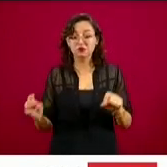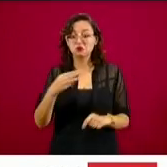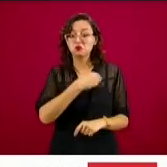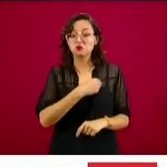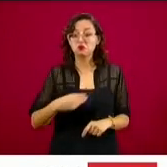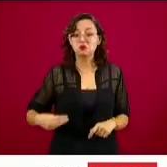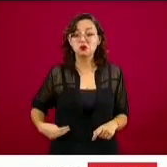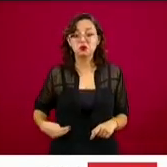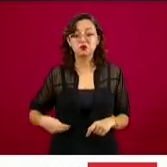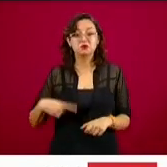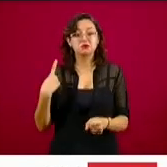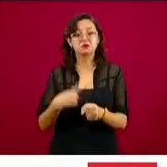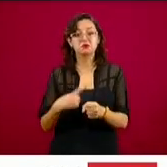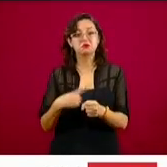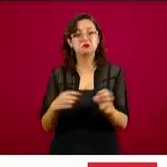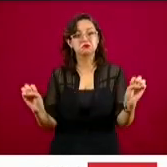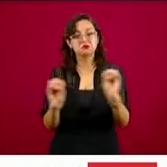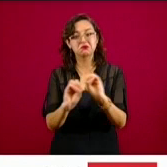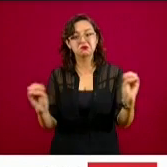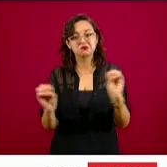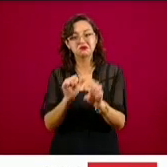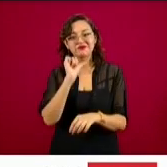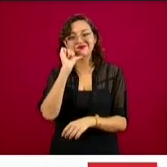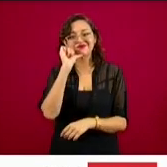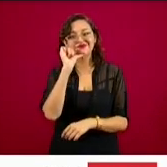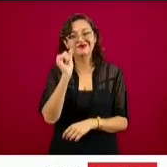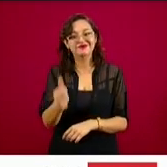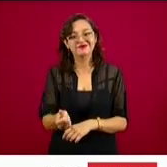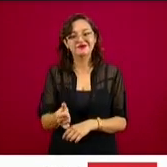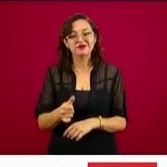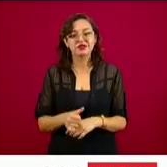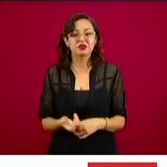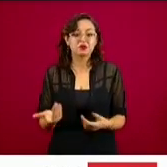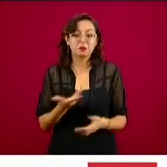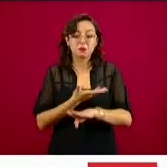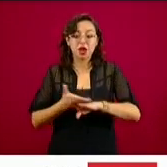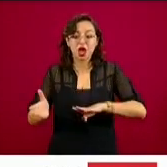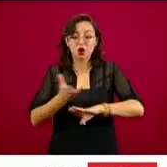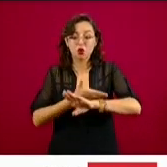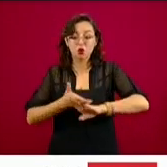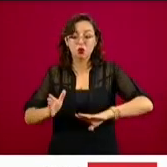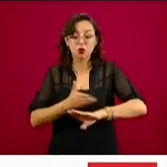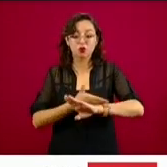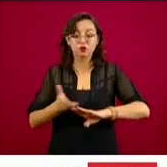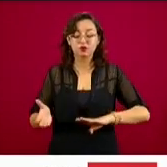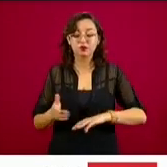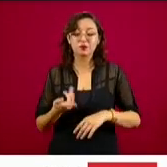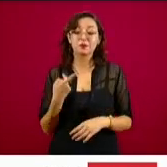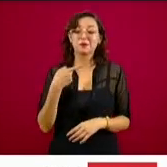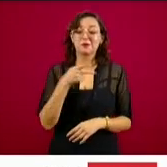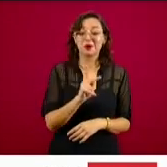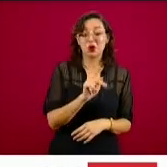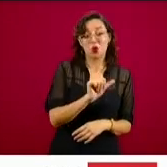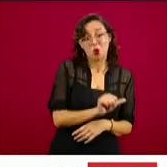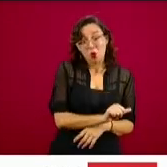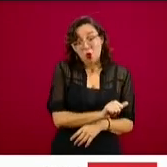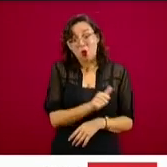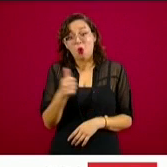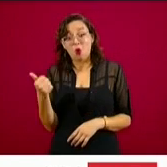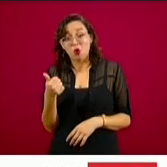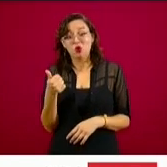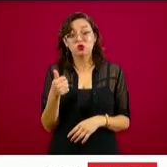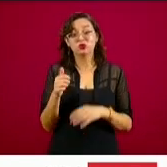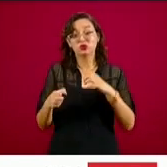municipios sin casos, es lo que se ve en forma de color blanco. En cambio, tenemos algunas